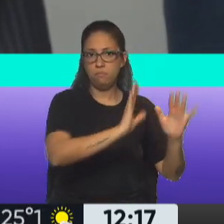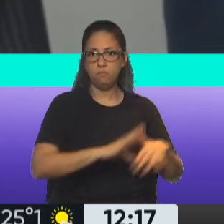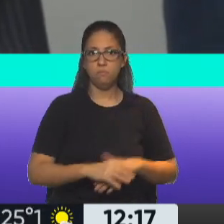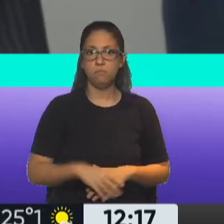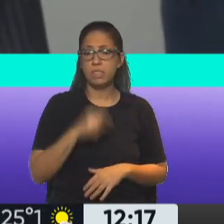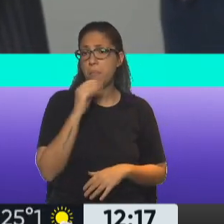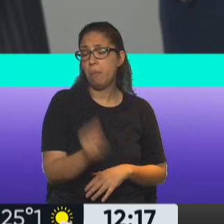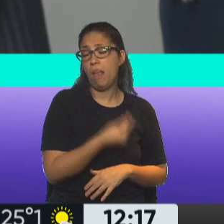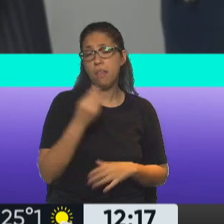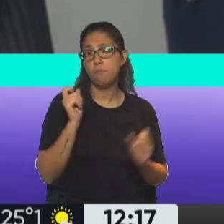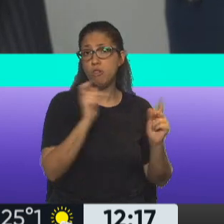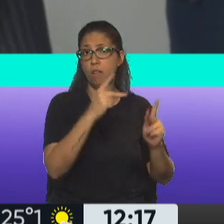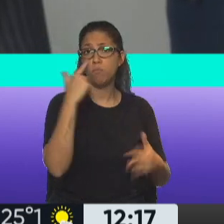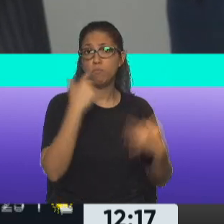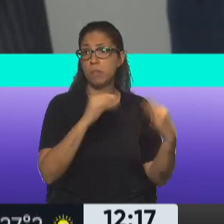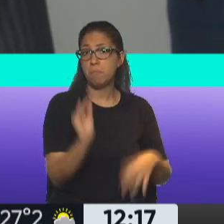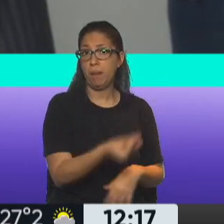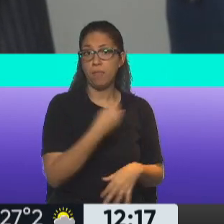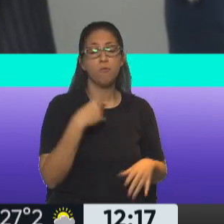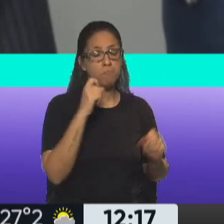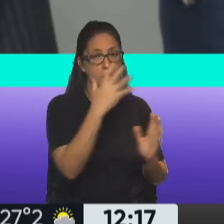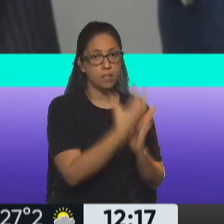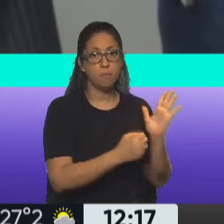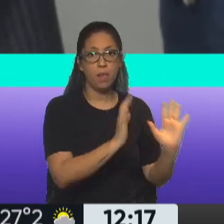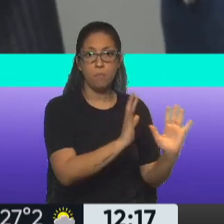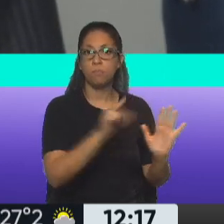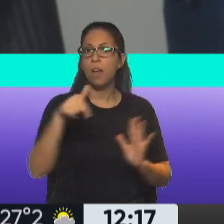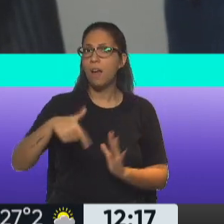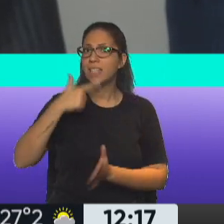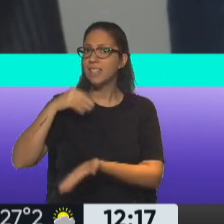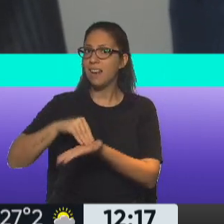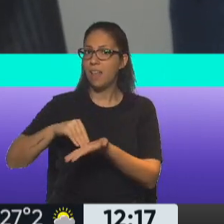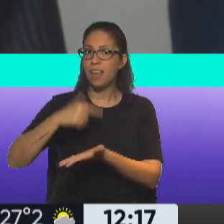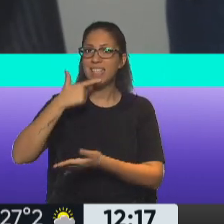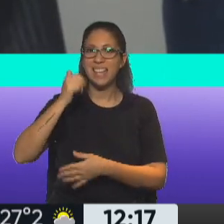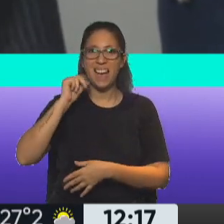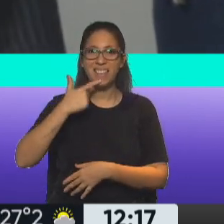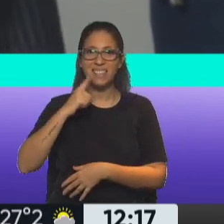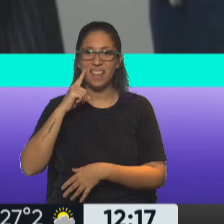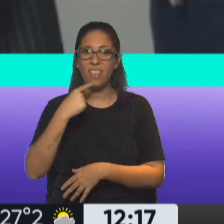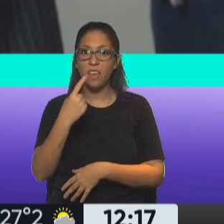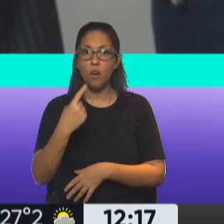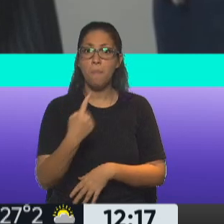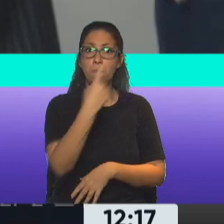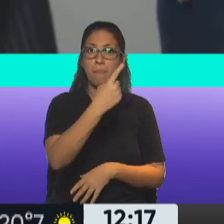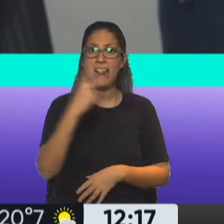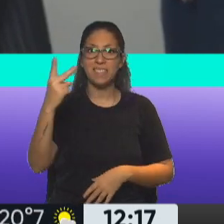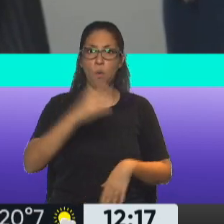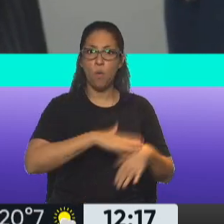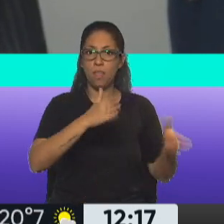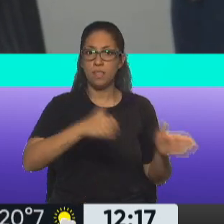Cuando uno pierde, pierde en la justicia. Este caso nosotros, como dijo la senadora Anabel Fernández Sagasti, lo ganamos en primera y en segunda